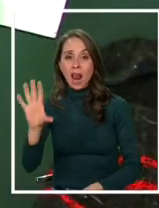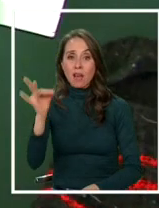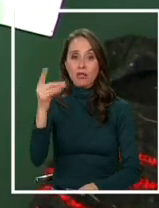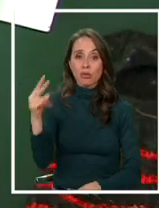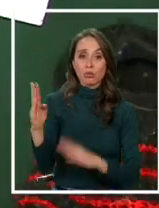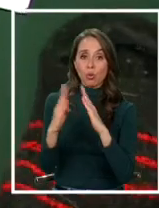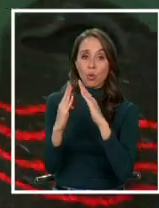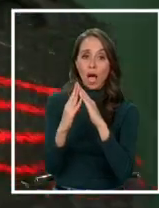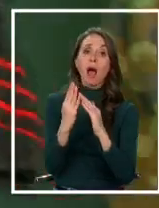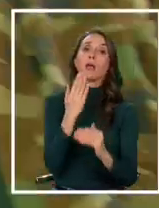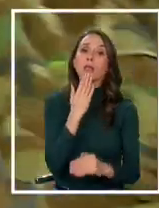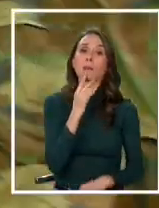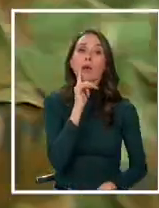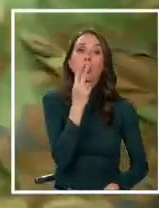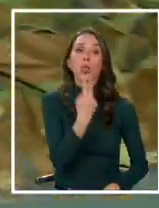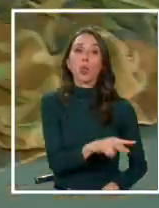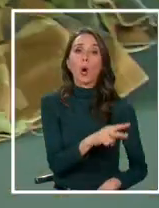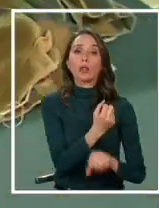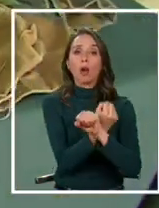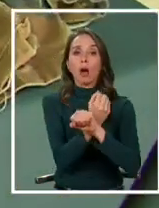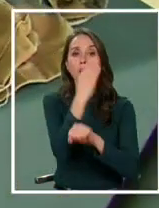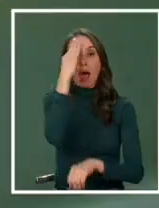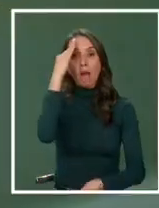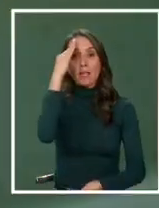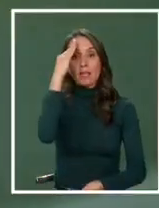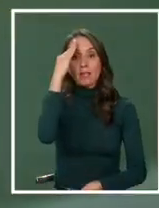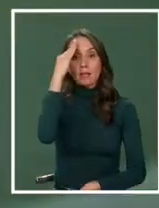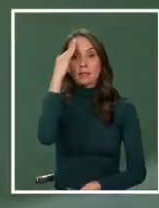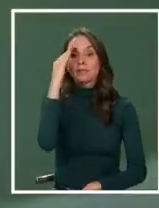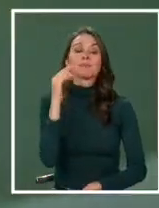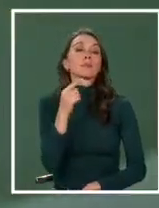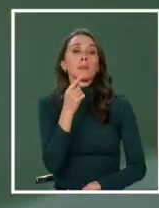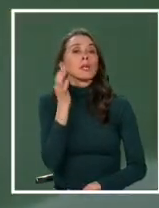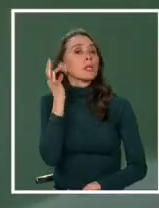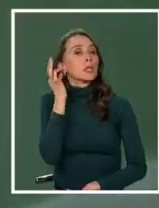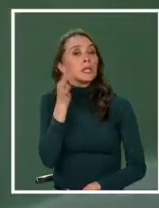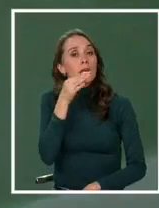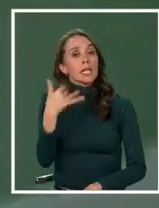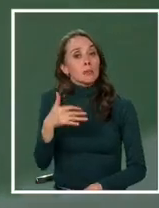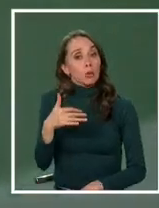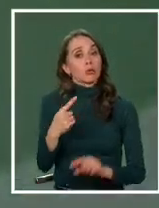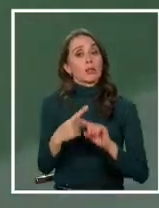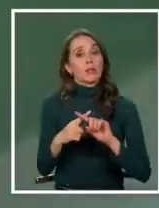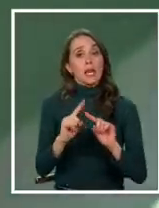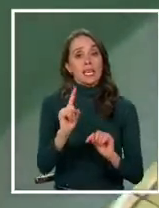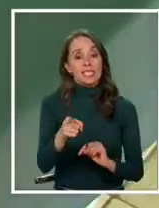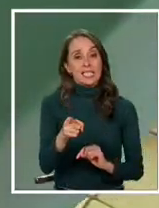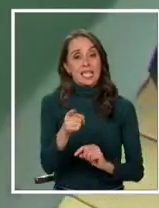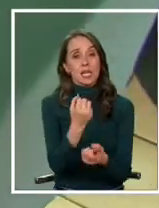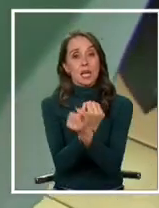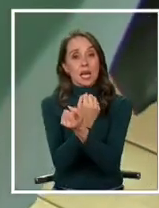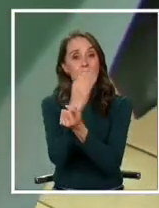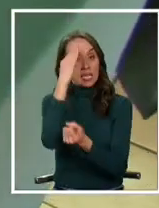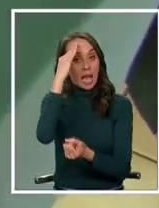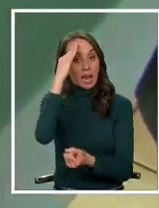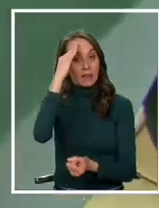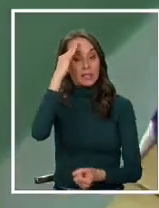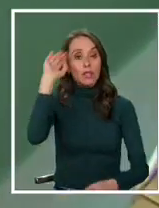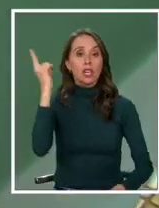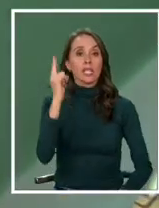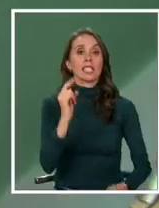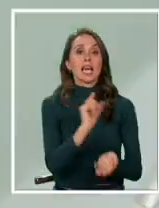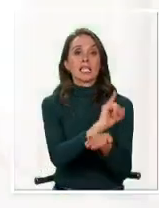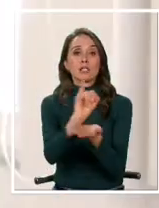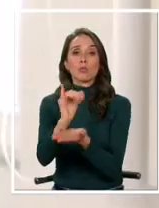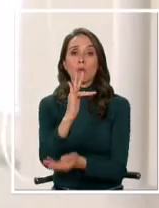domicilio también serían propiedad de carabineros Yo creo que es importante exigir a carabineros y en general a las